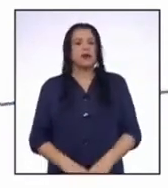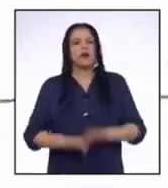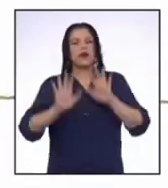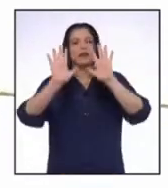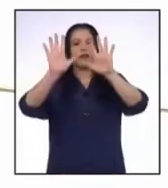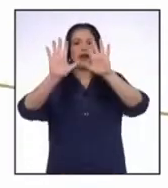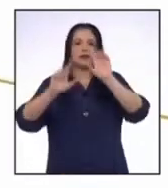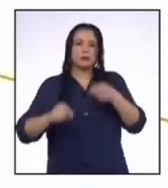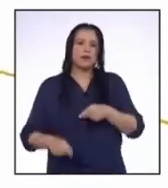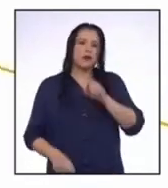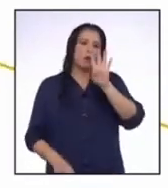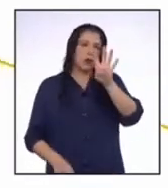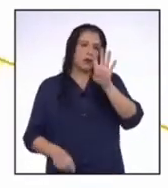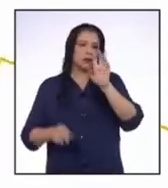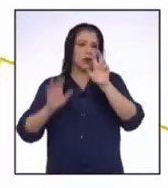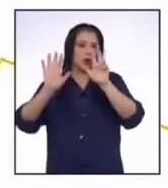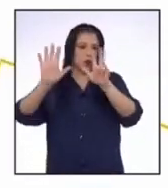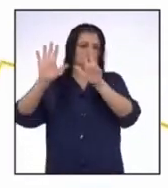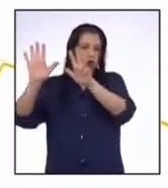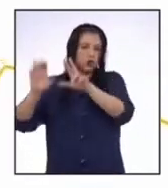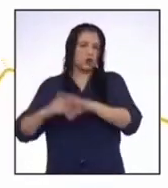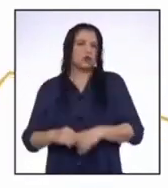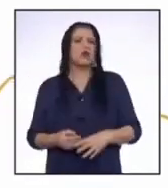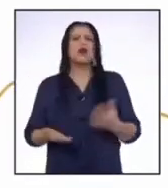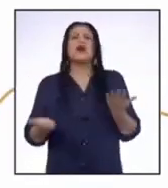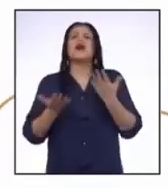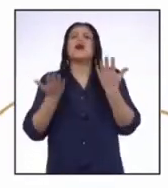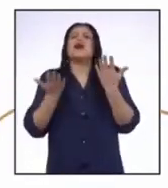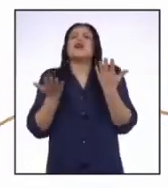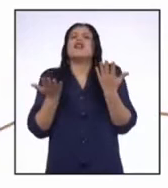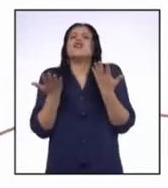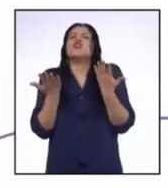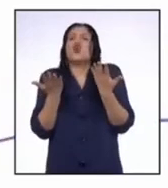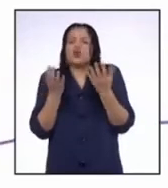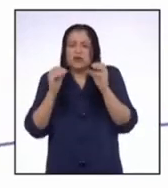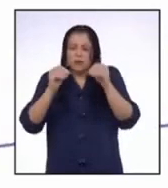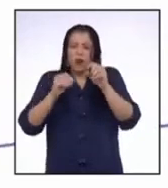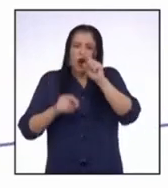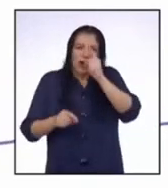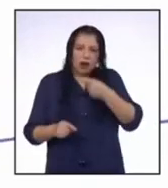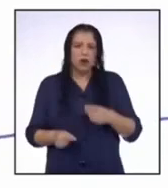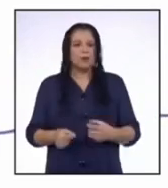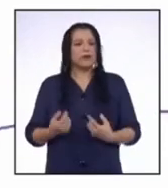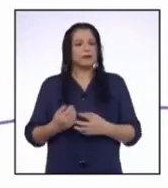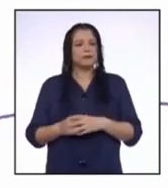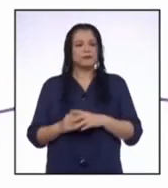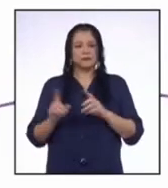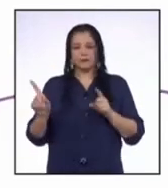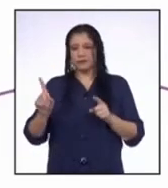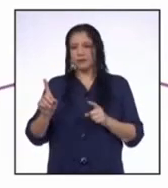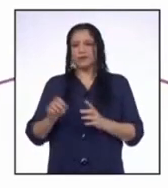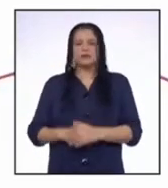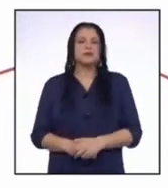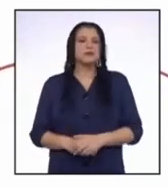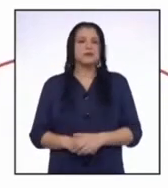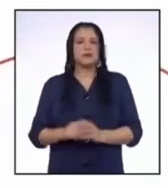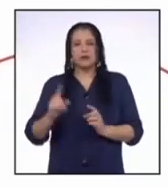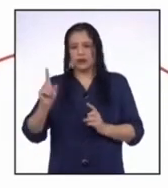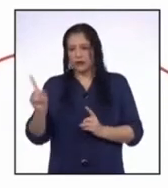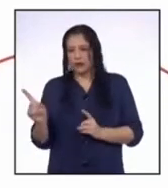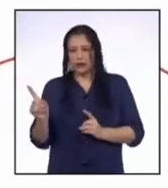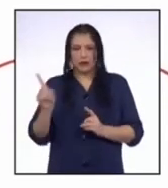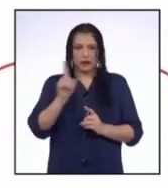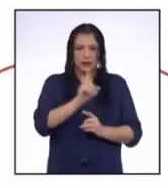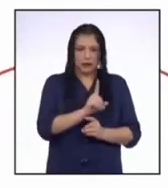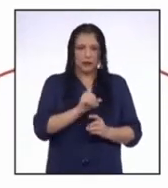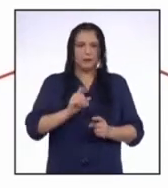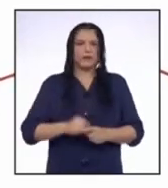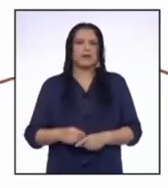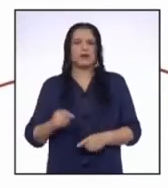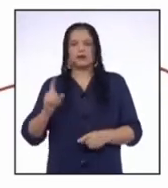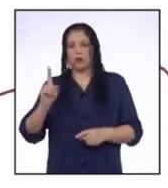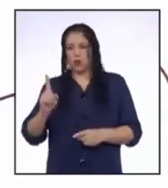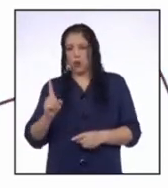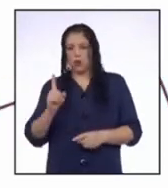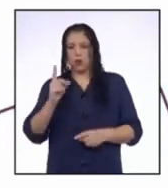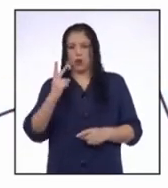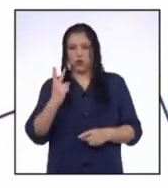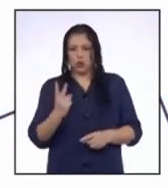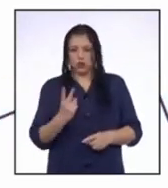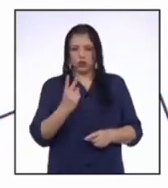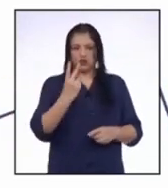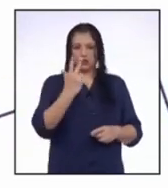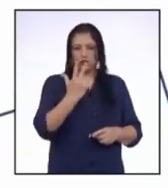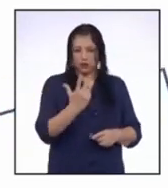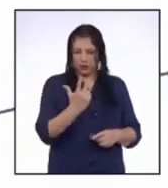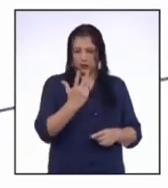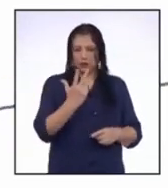10.488. Para ubicar la coma, cuento 3 espacios empezando de la derecha hacia la izquierda. Y son 3